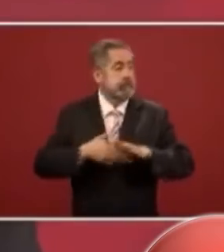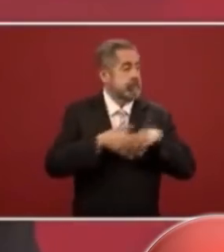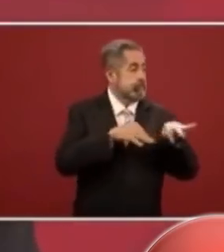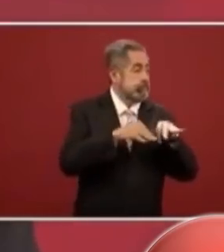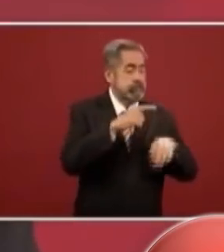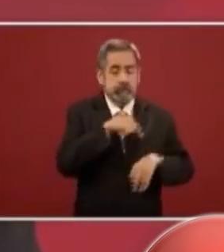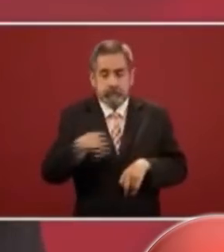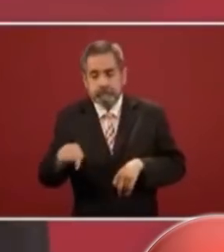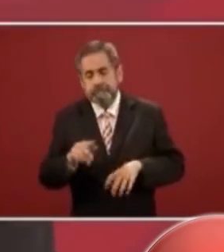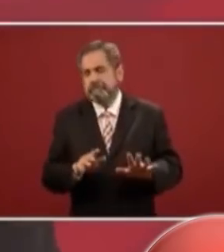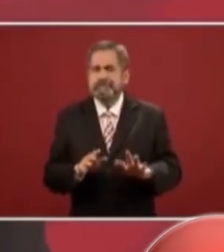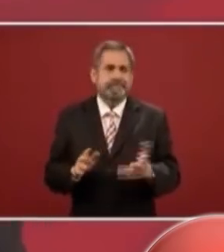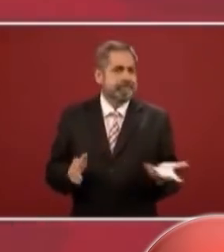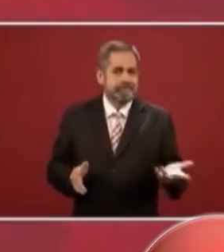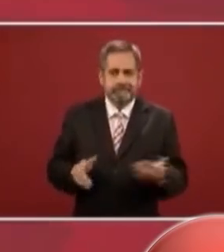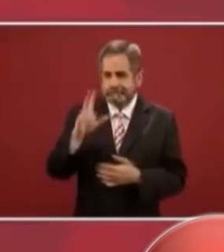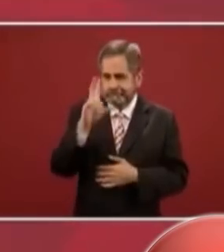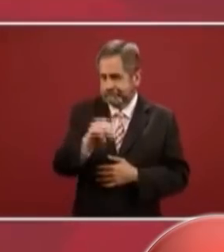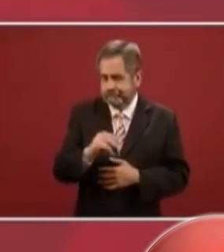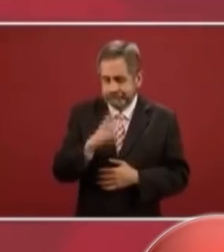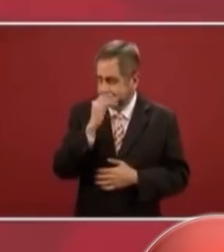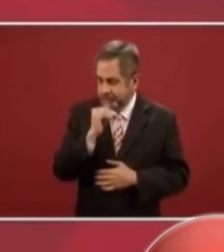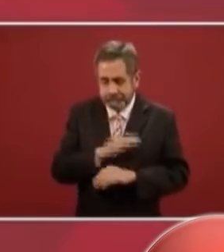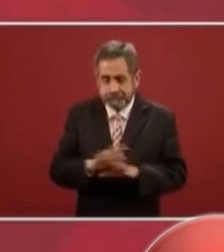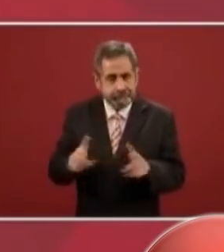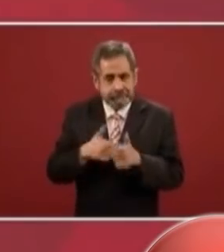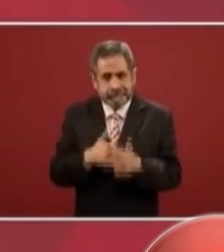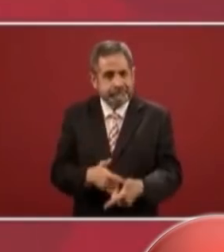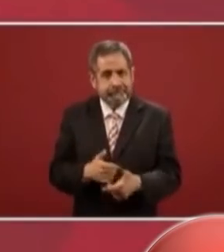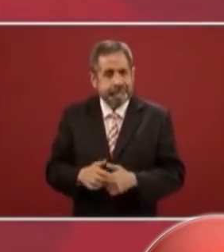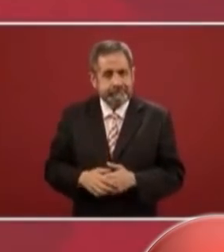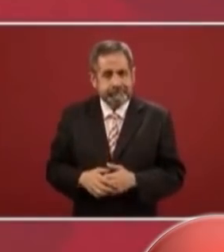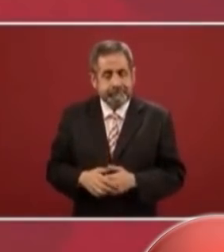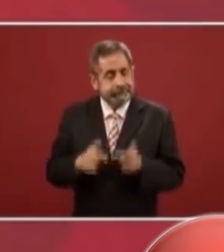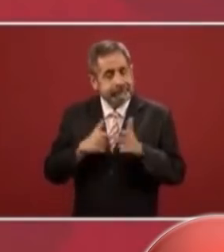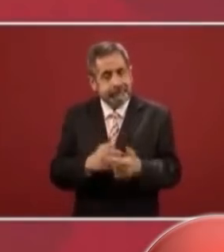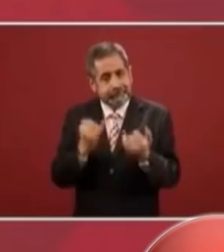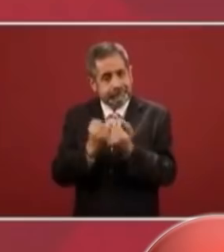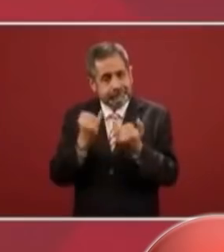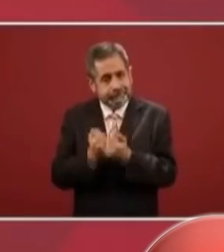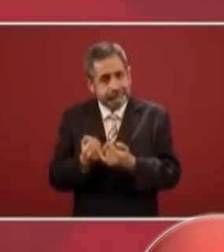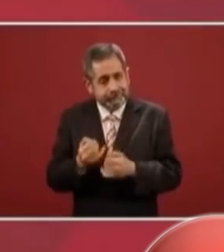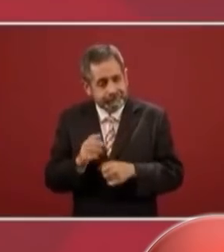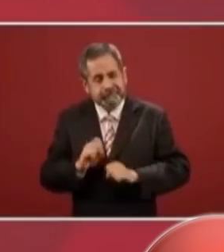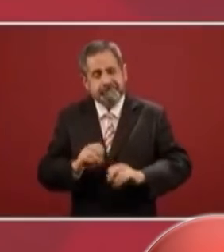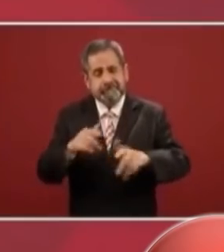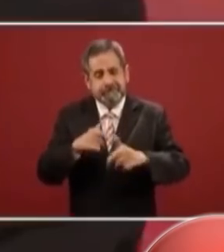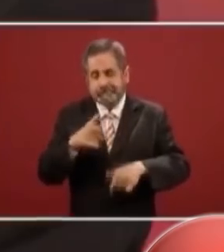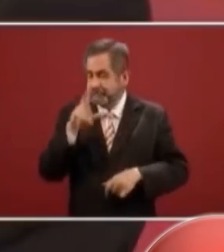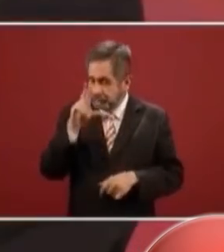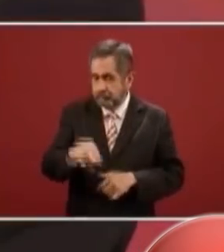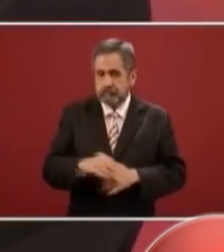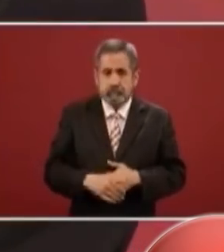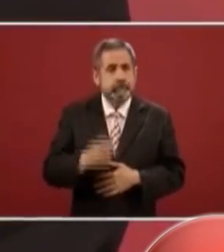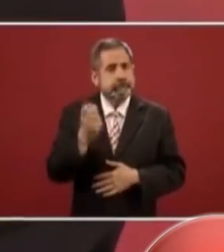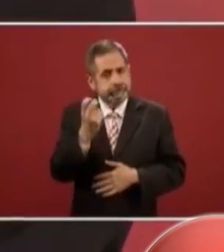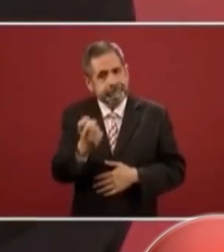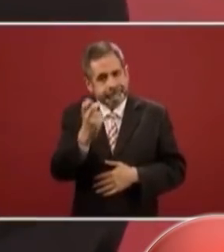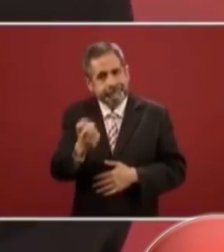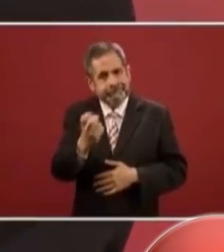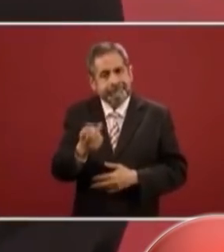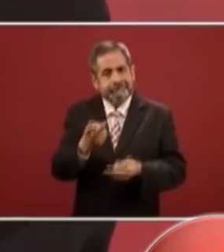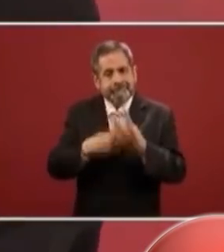Eso no lo podemos permitir. Eso fue lo que produjo, entre